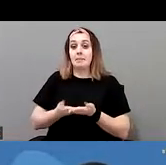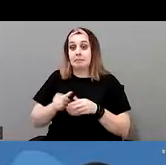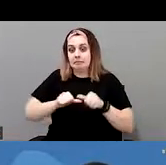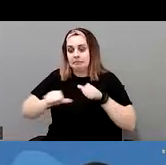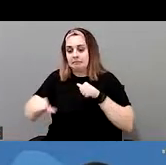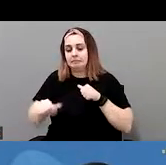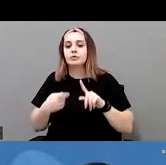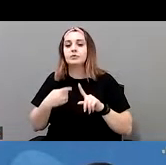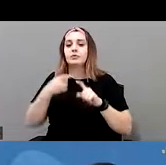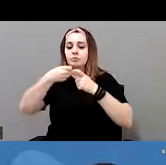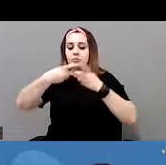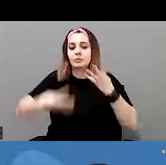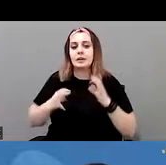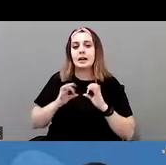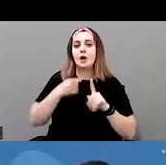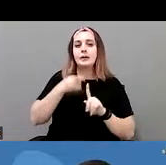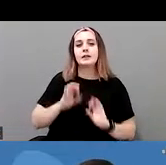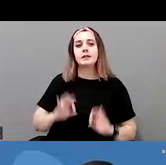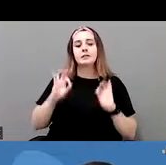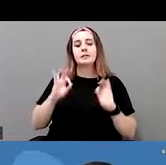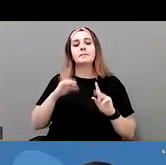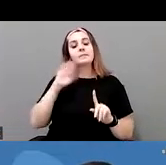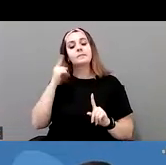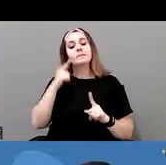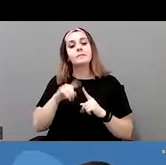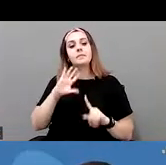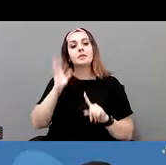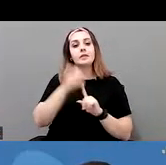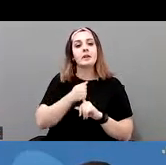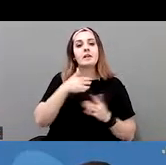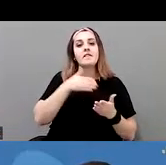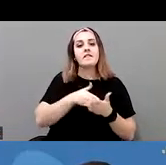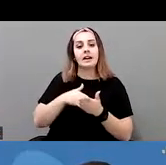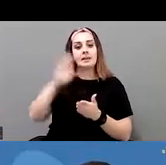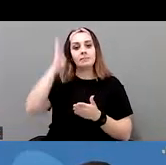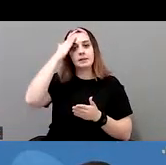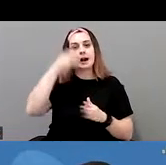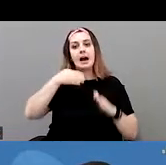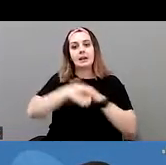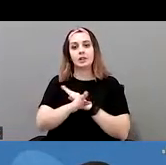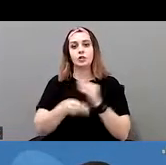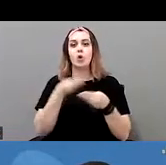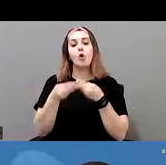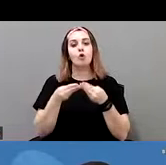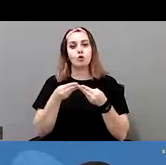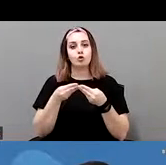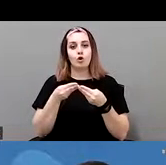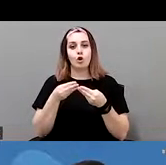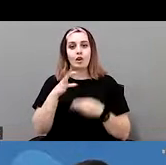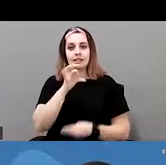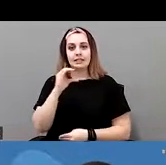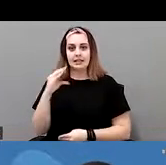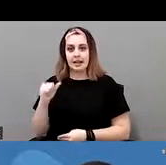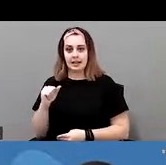como objetivos específicos el identificar las principales barreras en el acceso y uso de los SAC de las